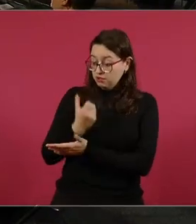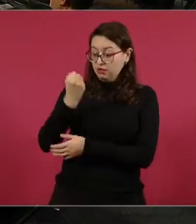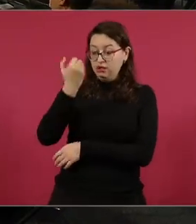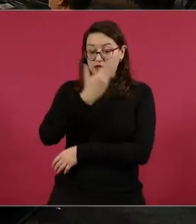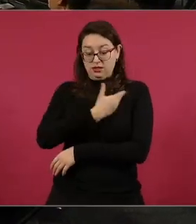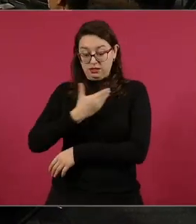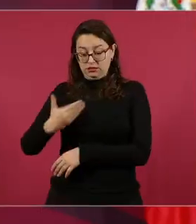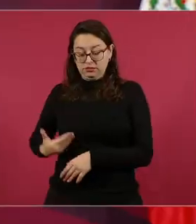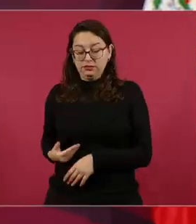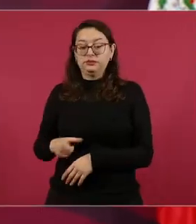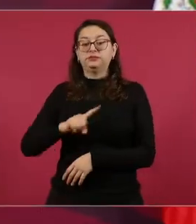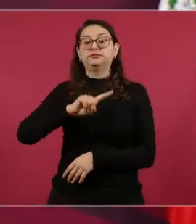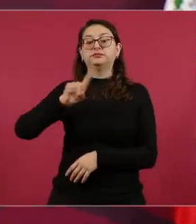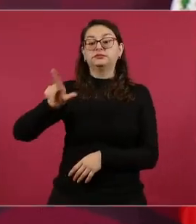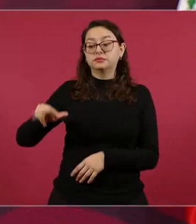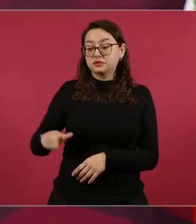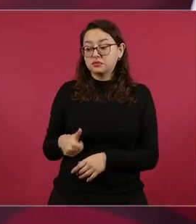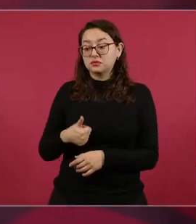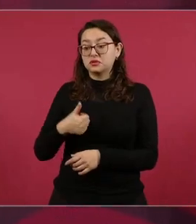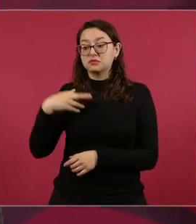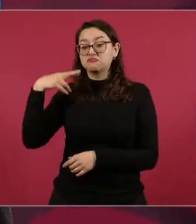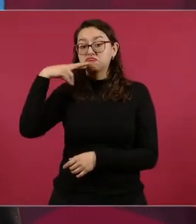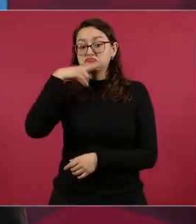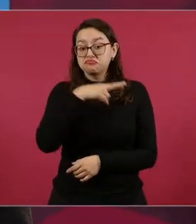le entrega Mexicana